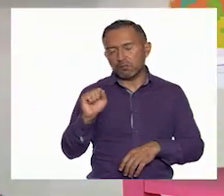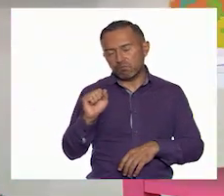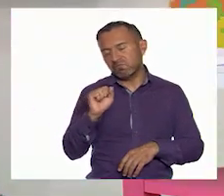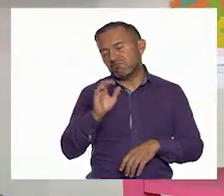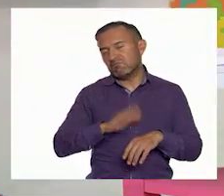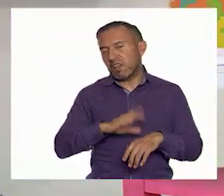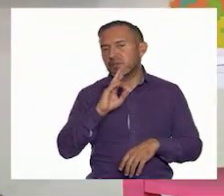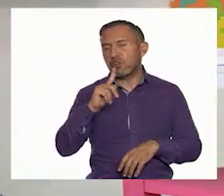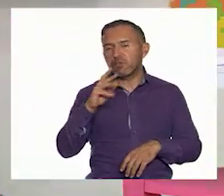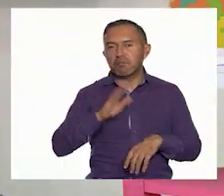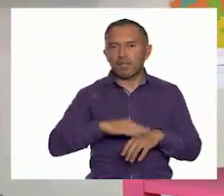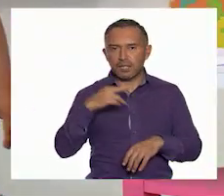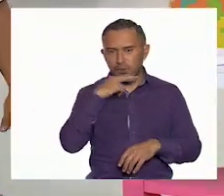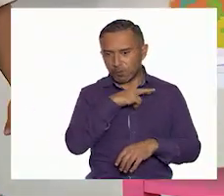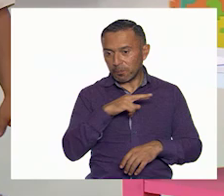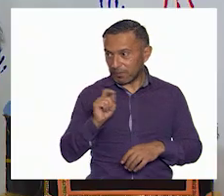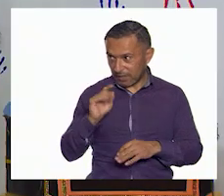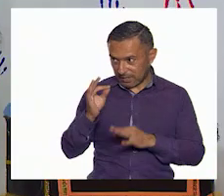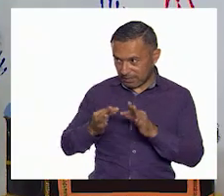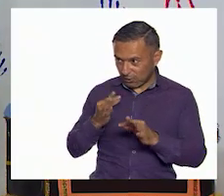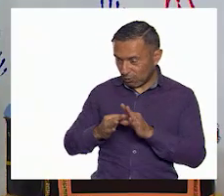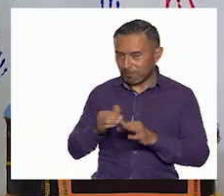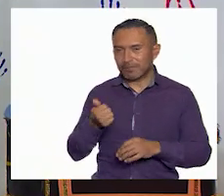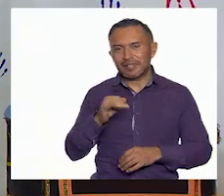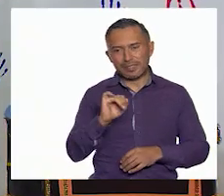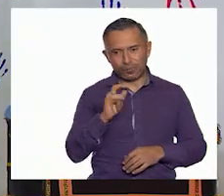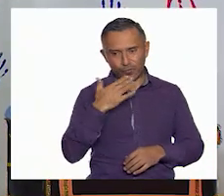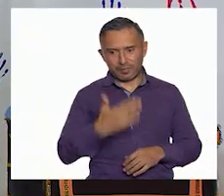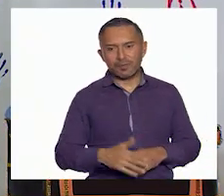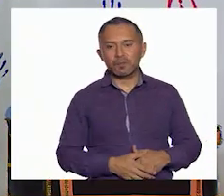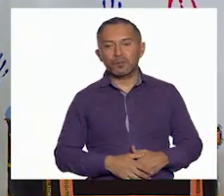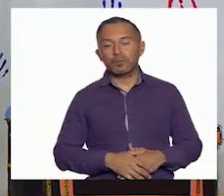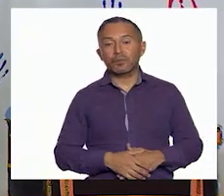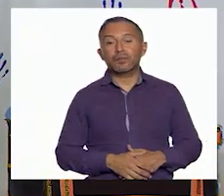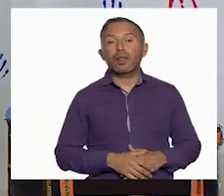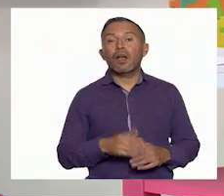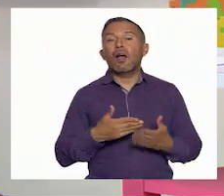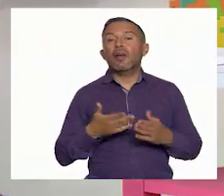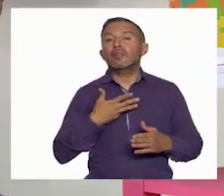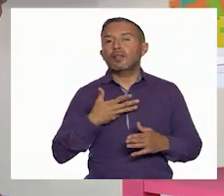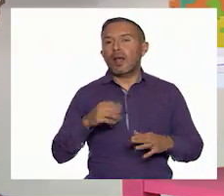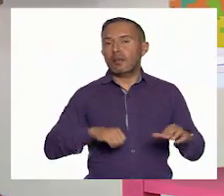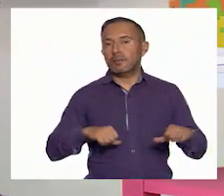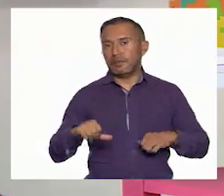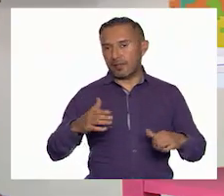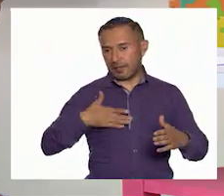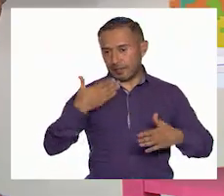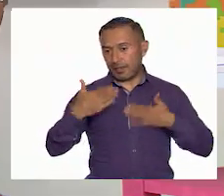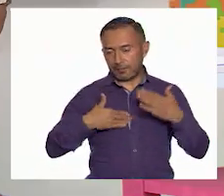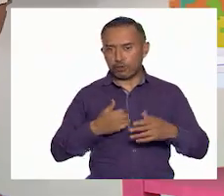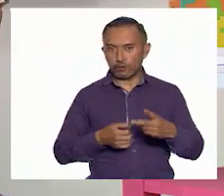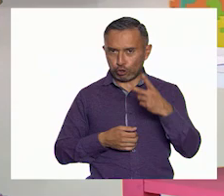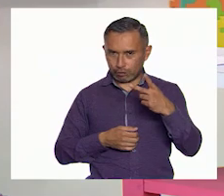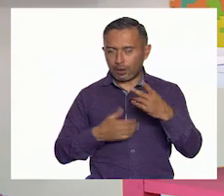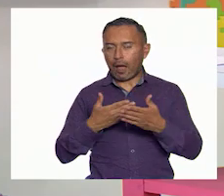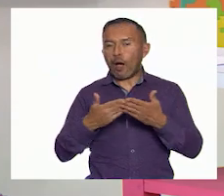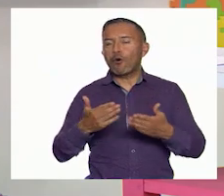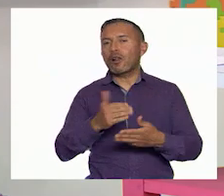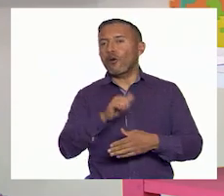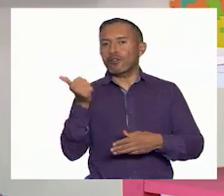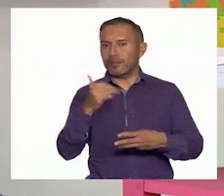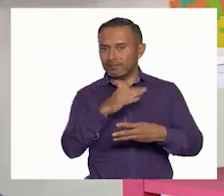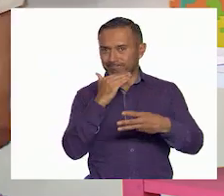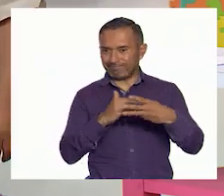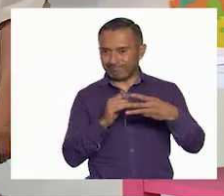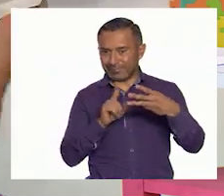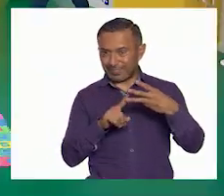rápido. ¿Listo, Pili? Listo. Muy bien. Pues ya tenemos 2 actividades recreativas. Vamos a ver una tercera. ¿Quieres verla,